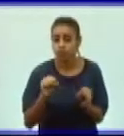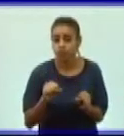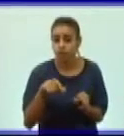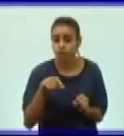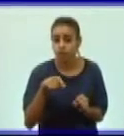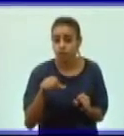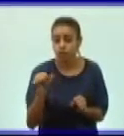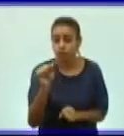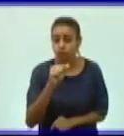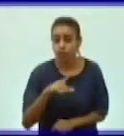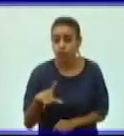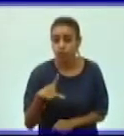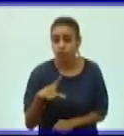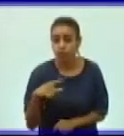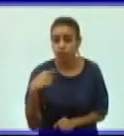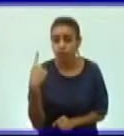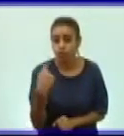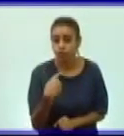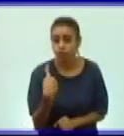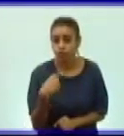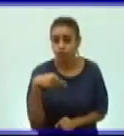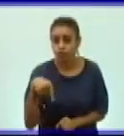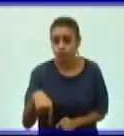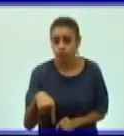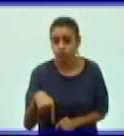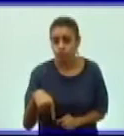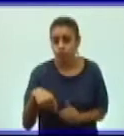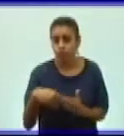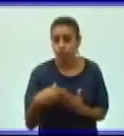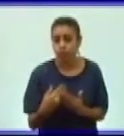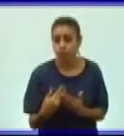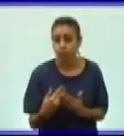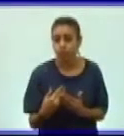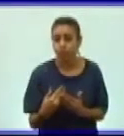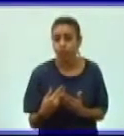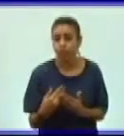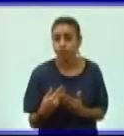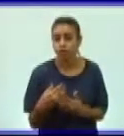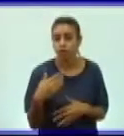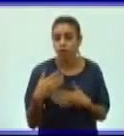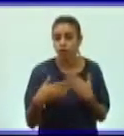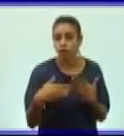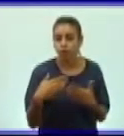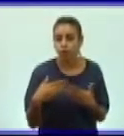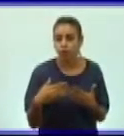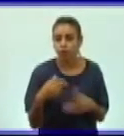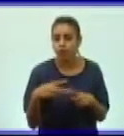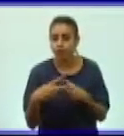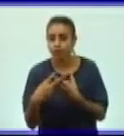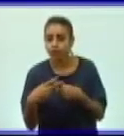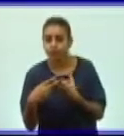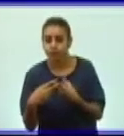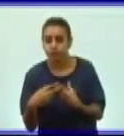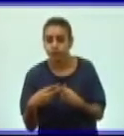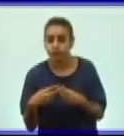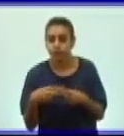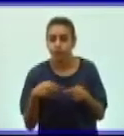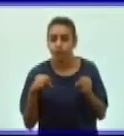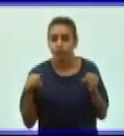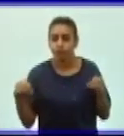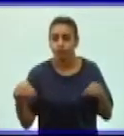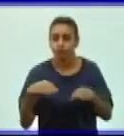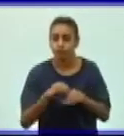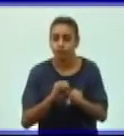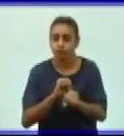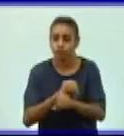los contextos actuales, la única alternativa posible para resolver los problemas fundamentales de las grandes masas desposeídas y